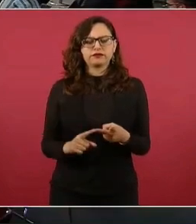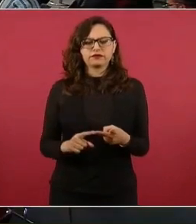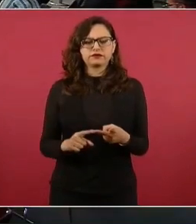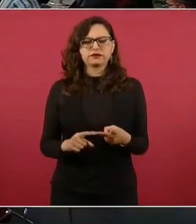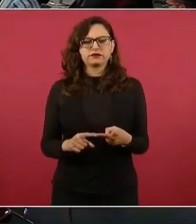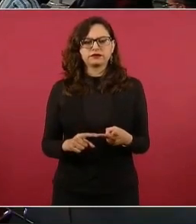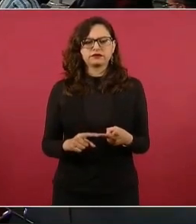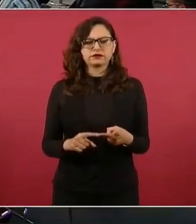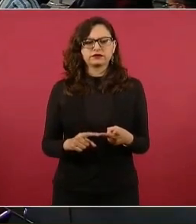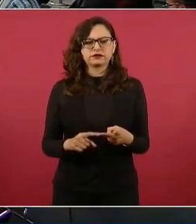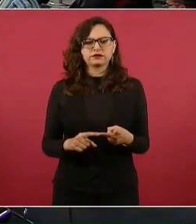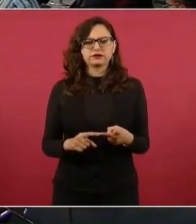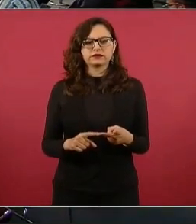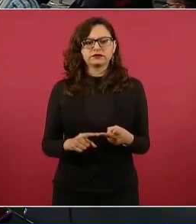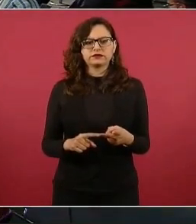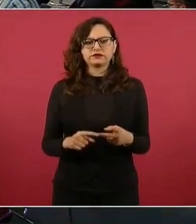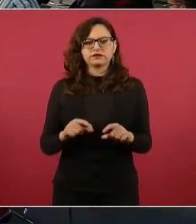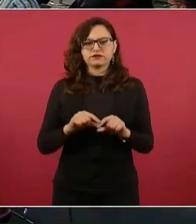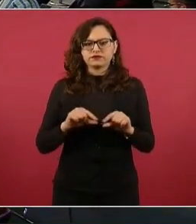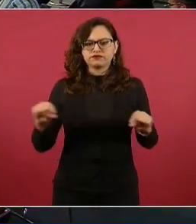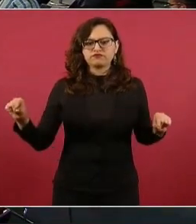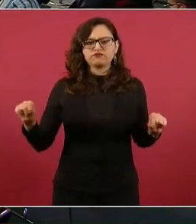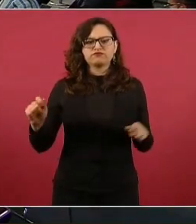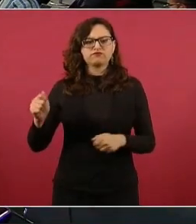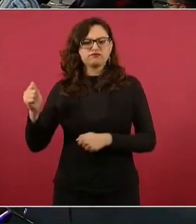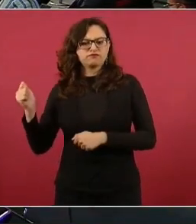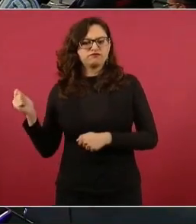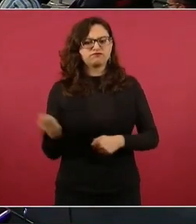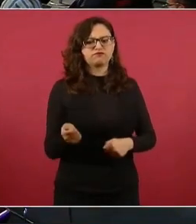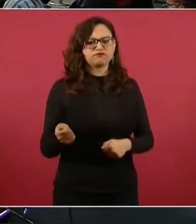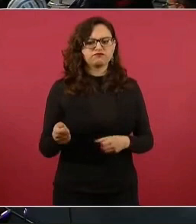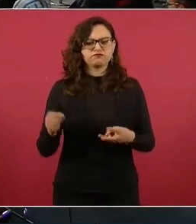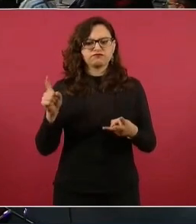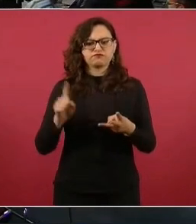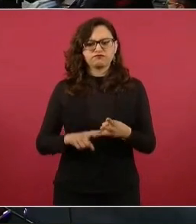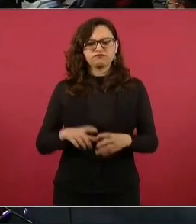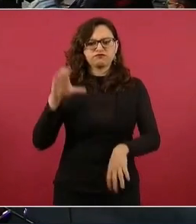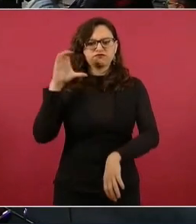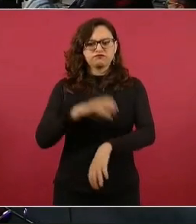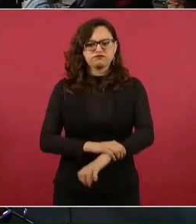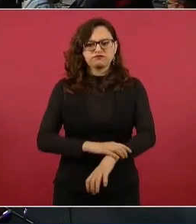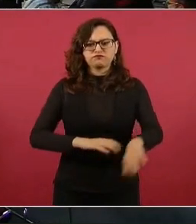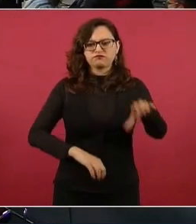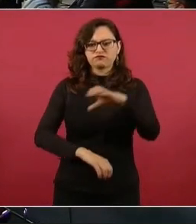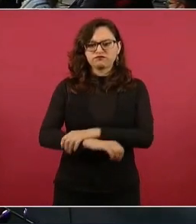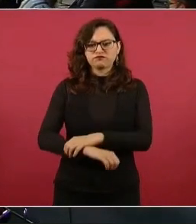con cepo, con grilletes.